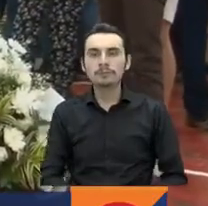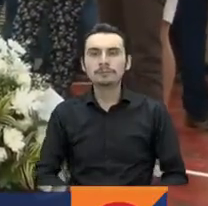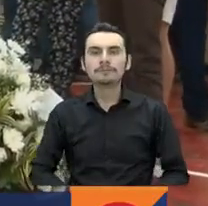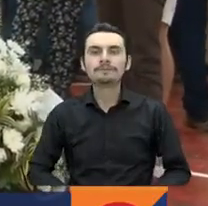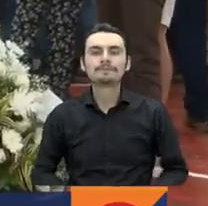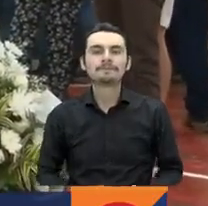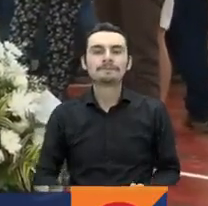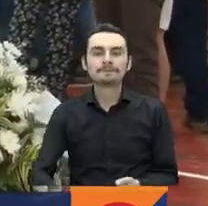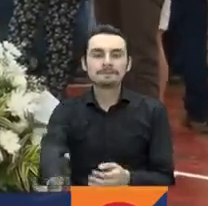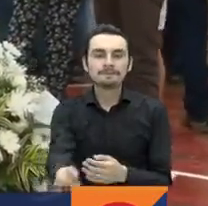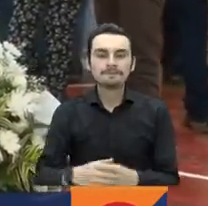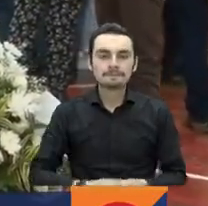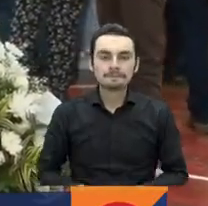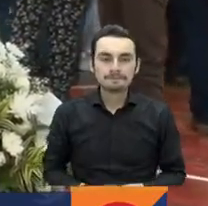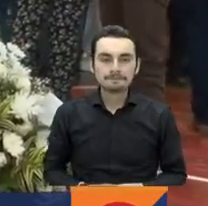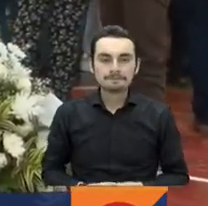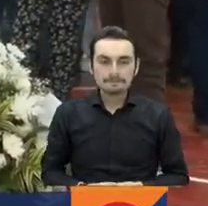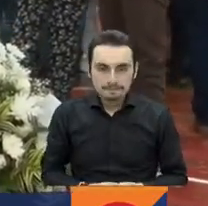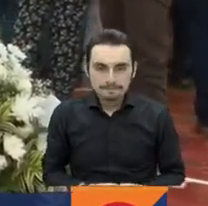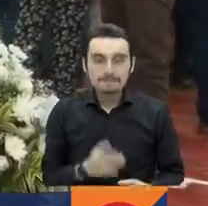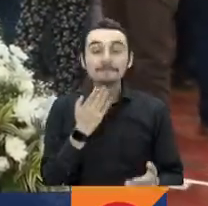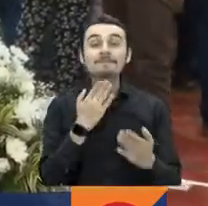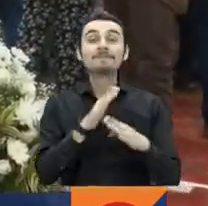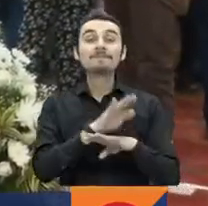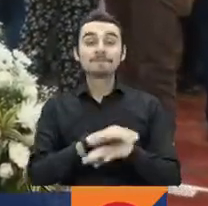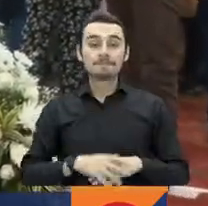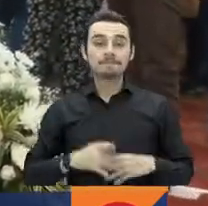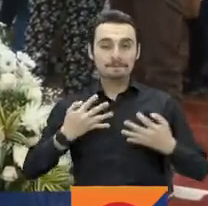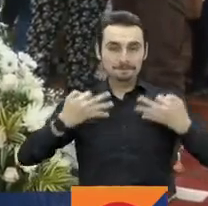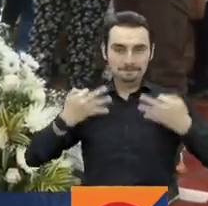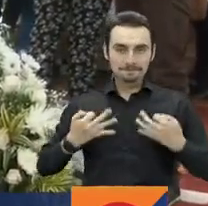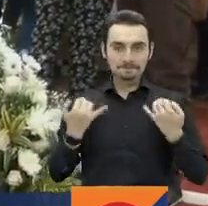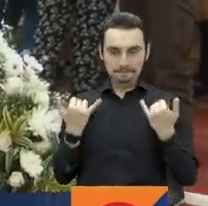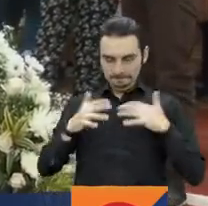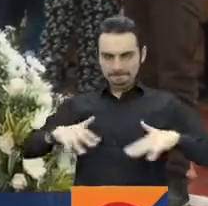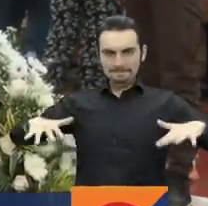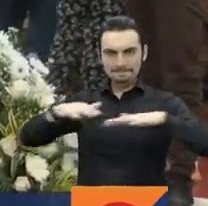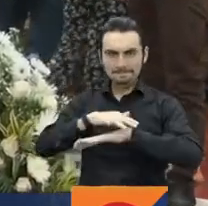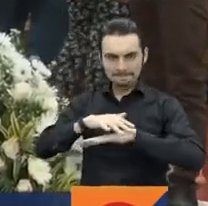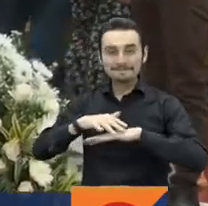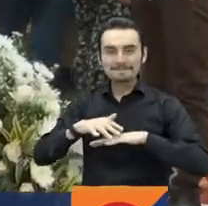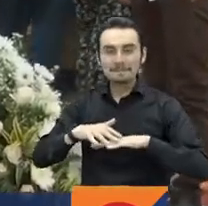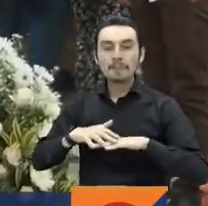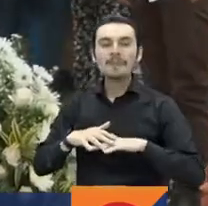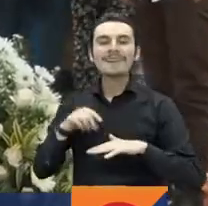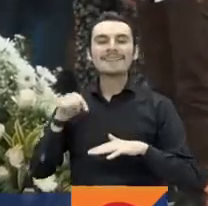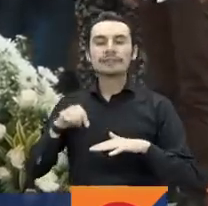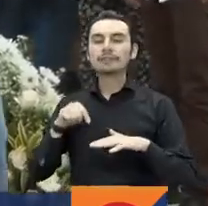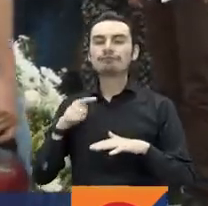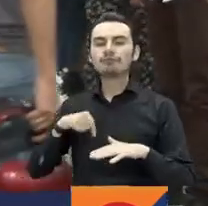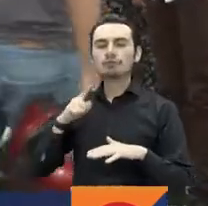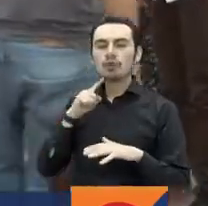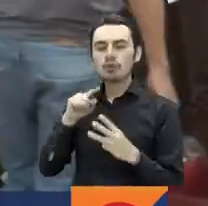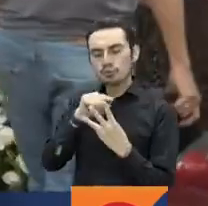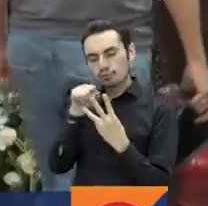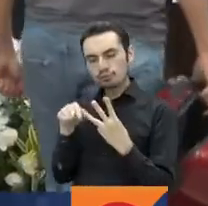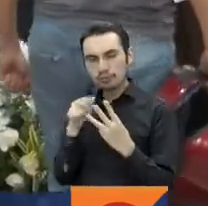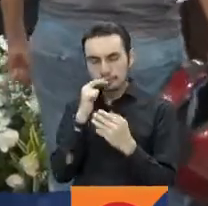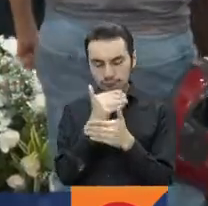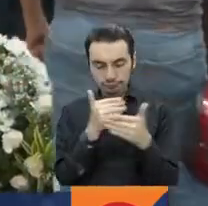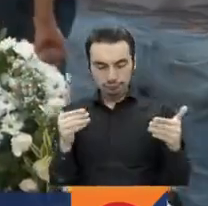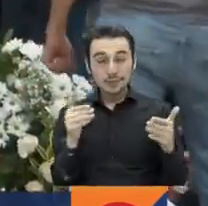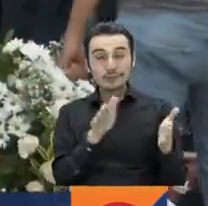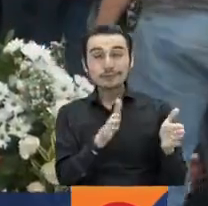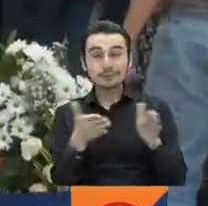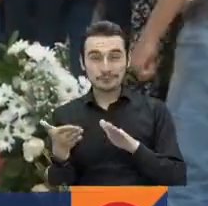Buenas tardes, Carolina y televidente. Efectivamente, aquí en el Coliseo Pedro Antonio Restrepo se están velando los cuerpos de los tres niños